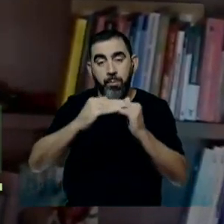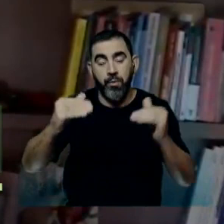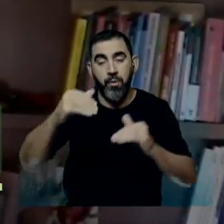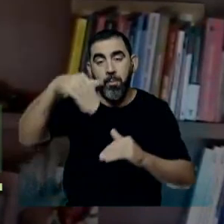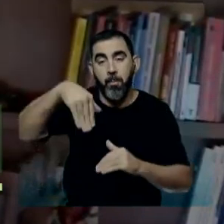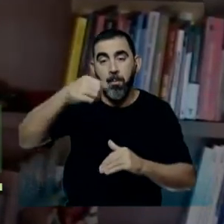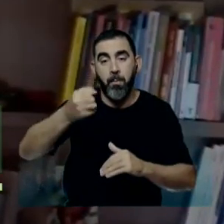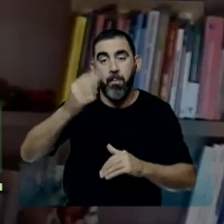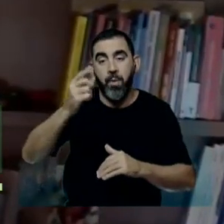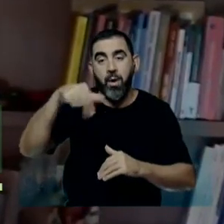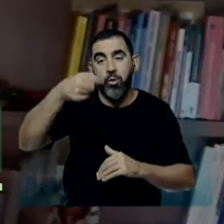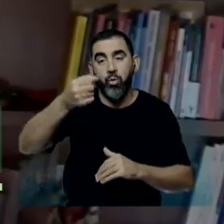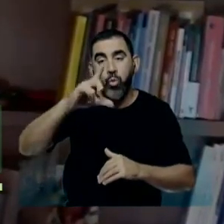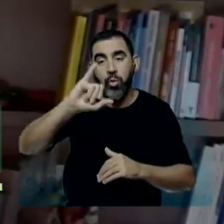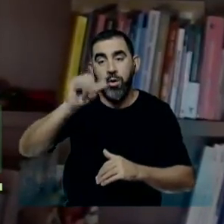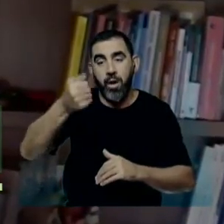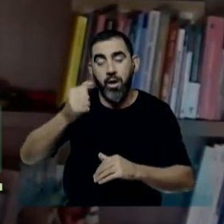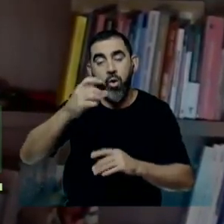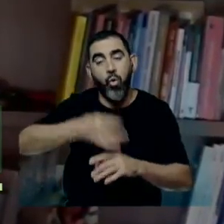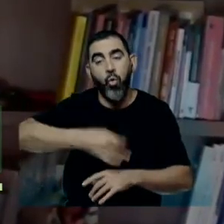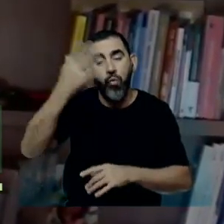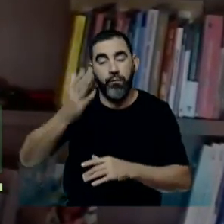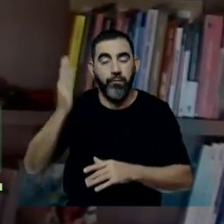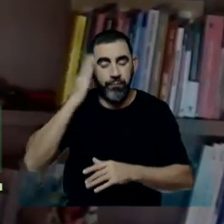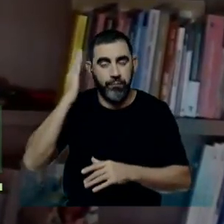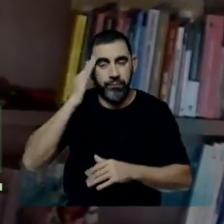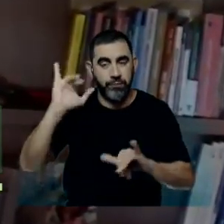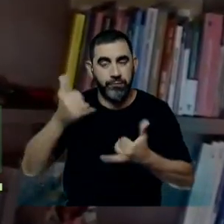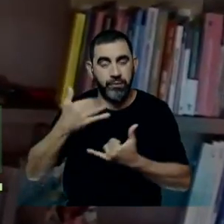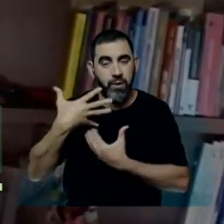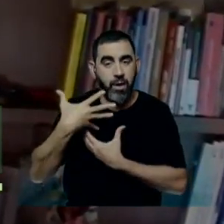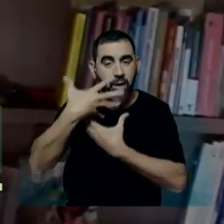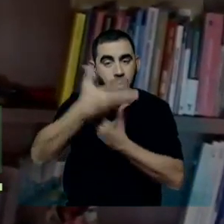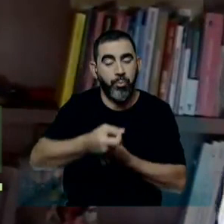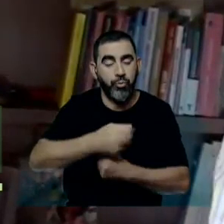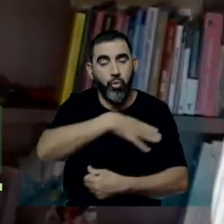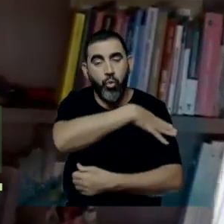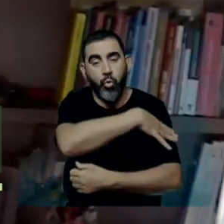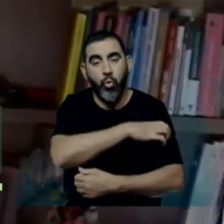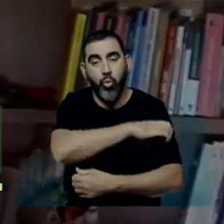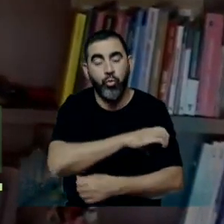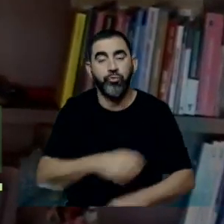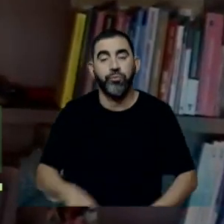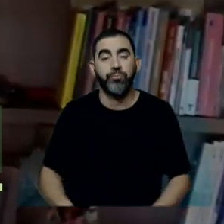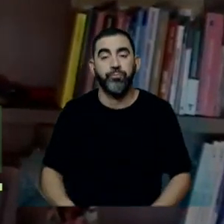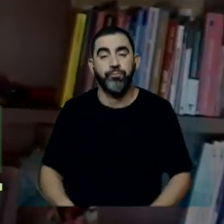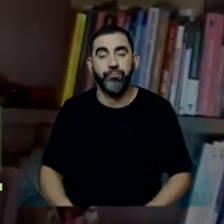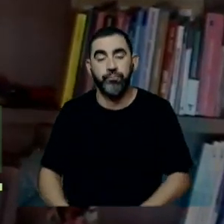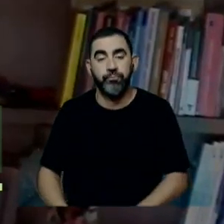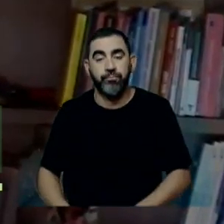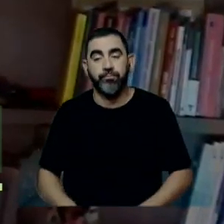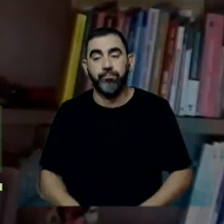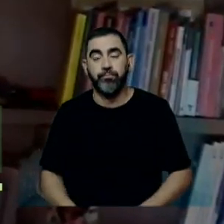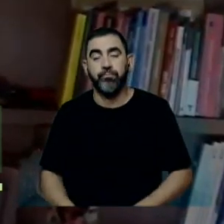Magnolia, oficializarán lo que ya se ha trascendido a nivel de medios y de algunas declaraciones, su respaldo a la precandidatura